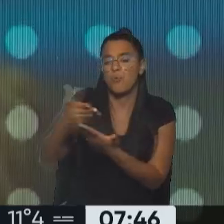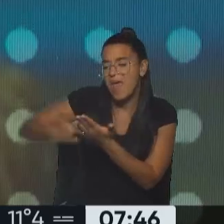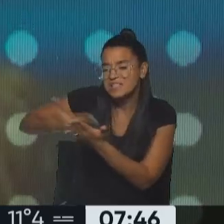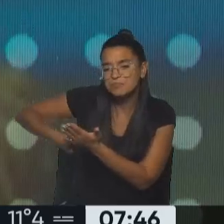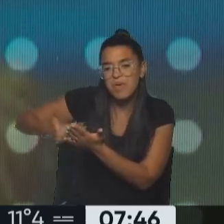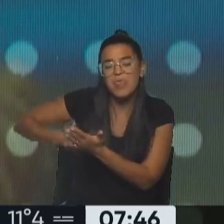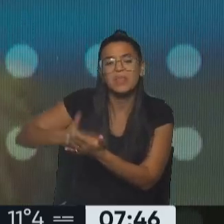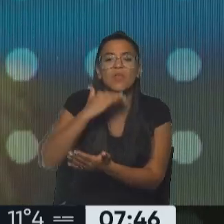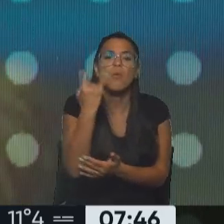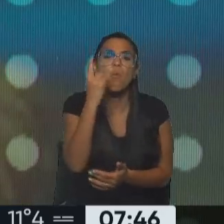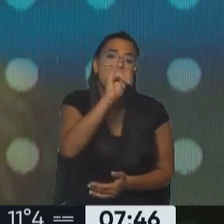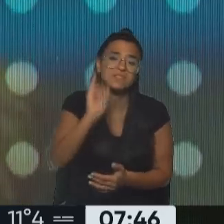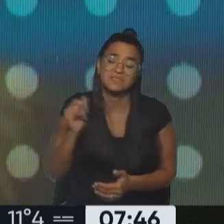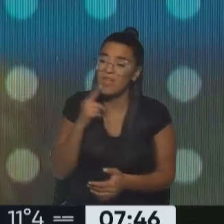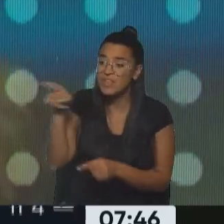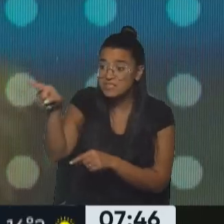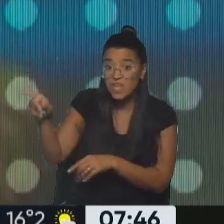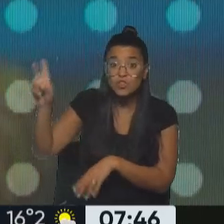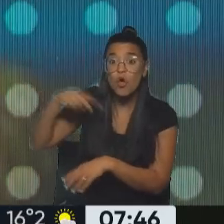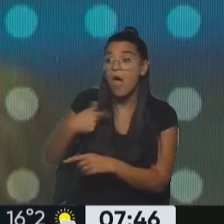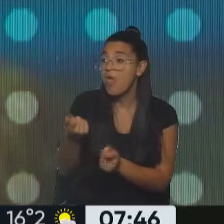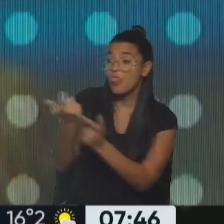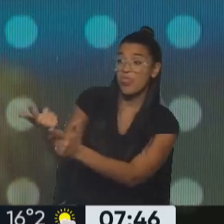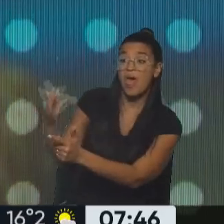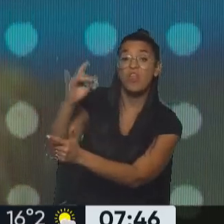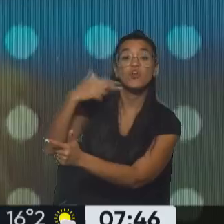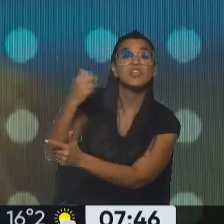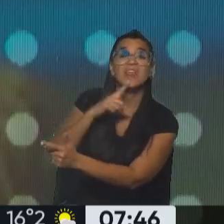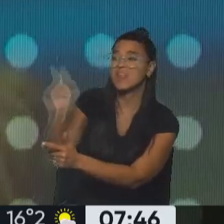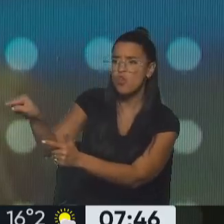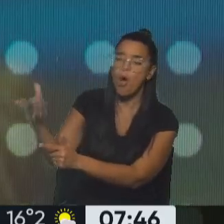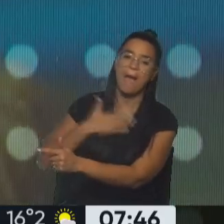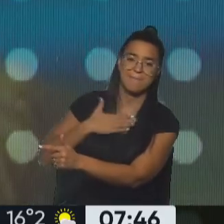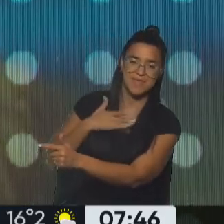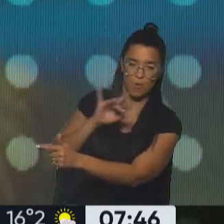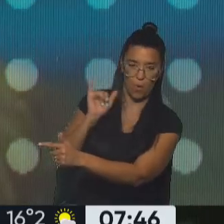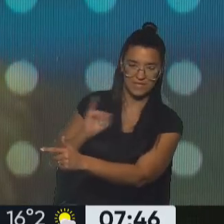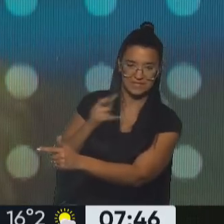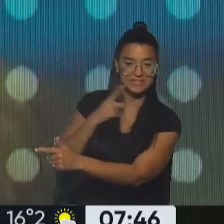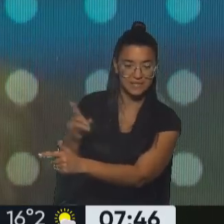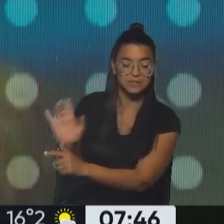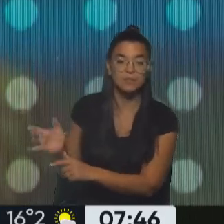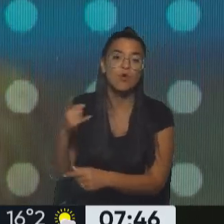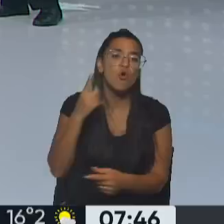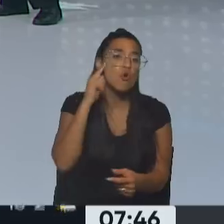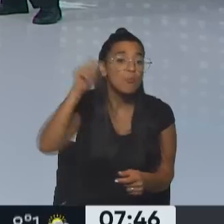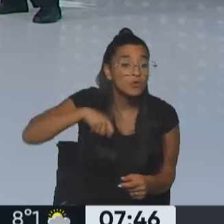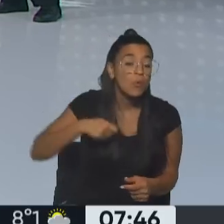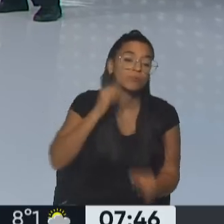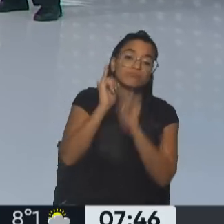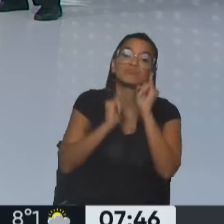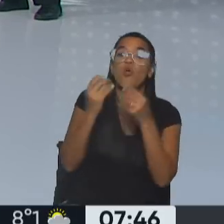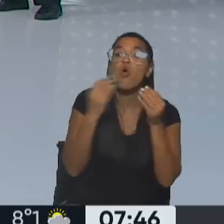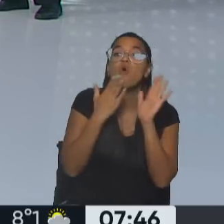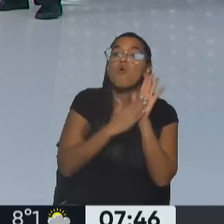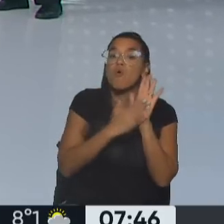cual Luis Juez está diciendo esa banca que le dieron a Doñate no es para él, es para mí? Bueno, ¿cómo se justifica justifica esto ante los tribunales? Aquí hay una